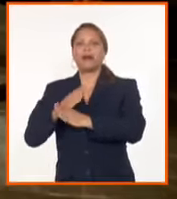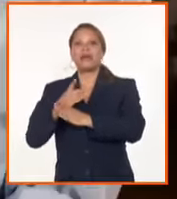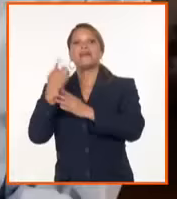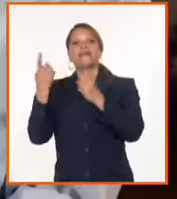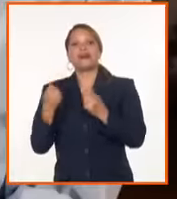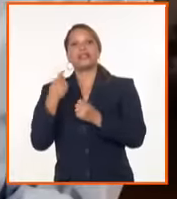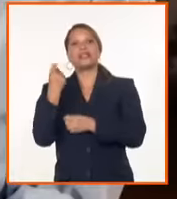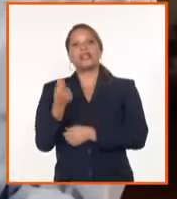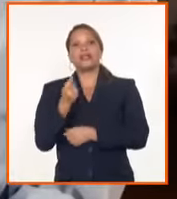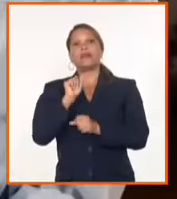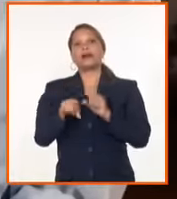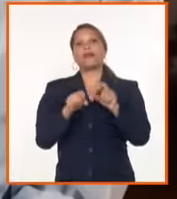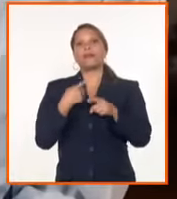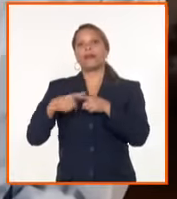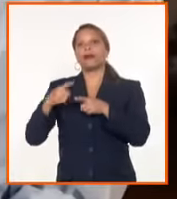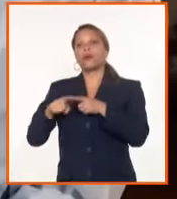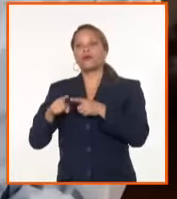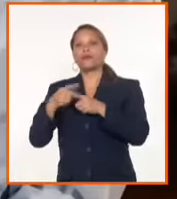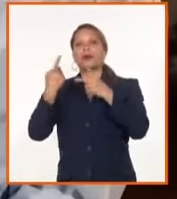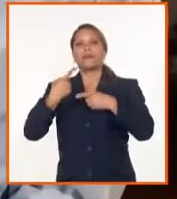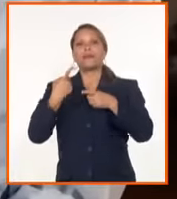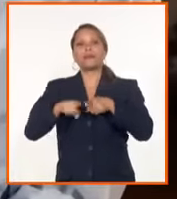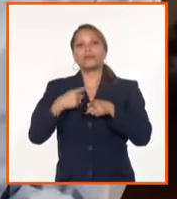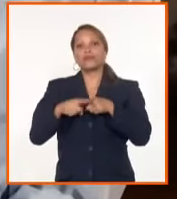comprar las materias primas para producir los medicamentos